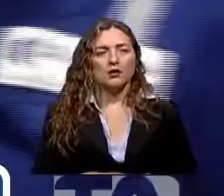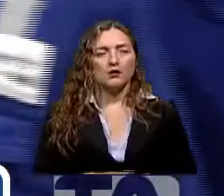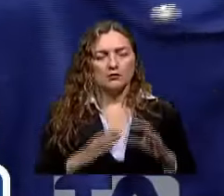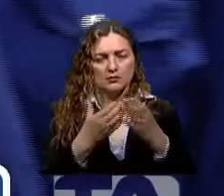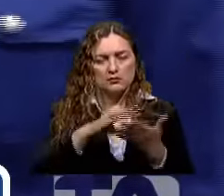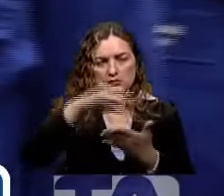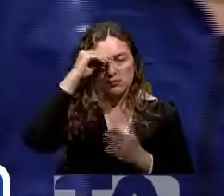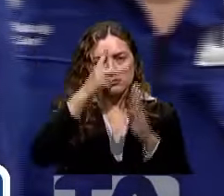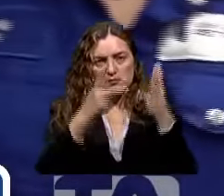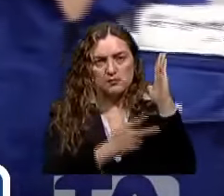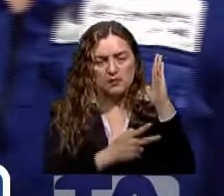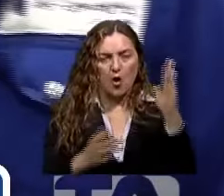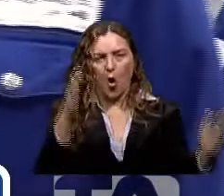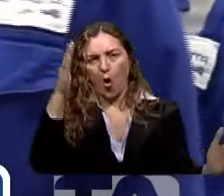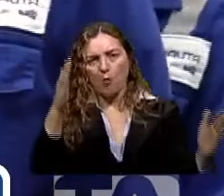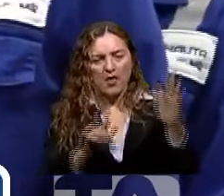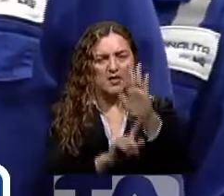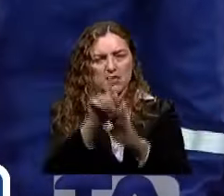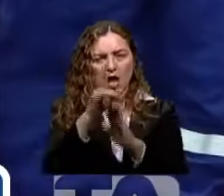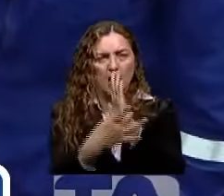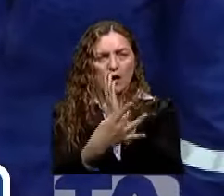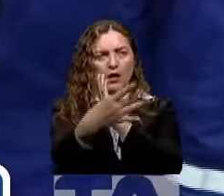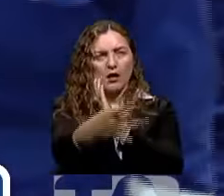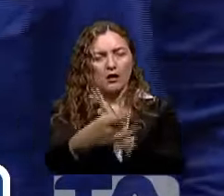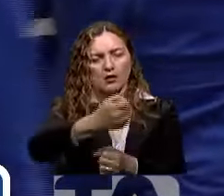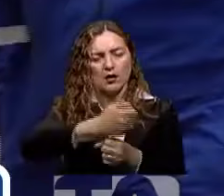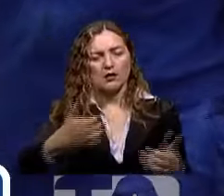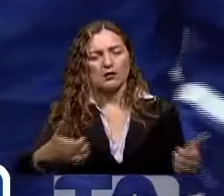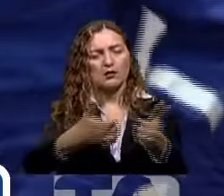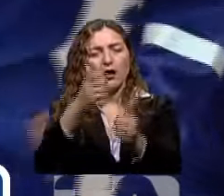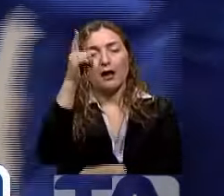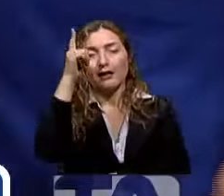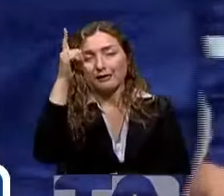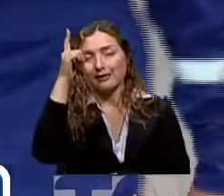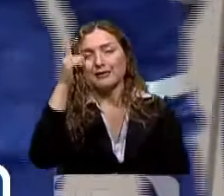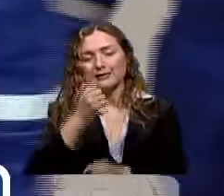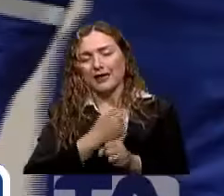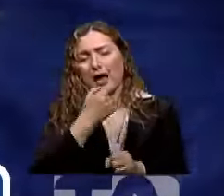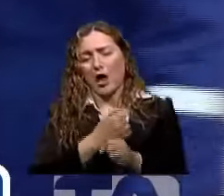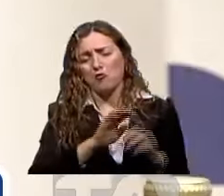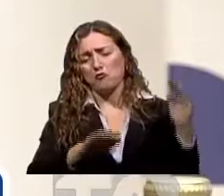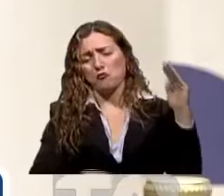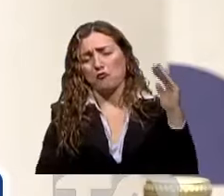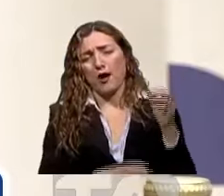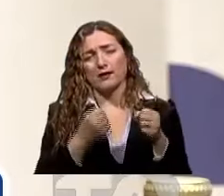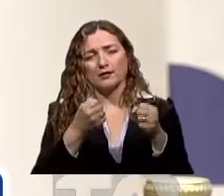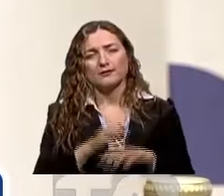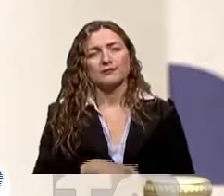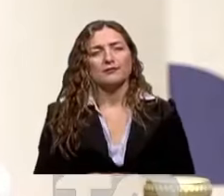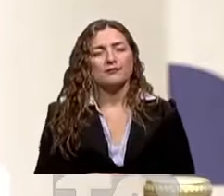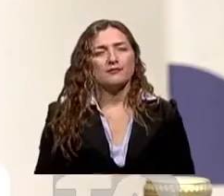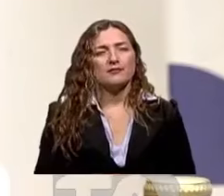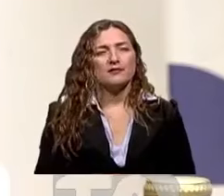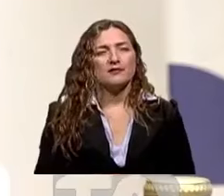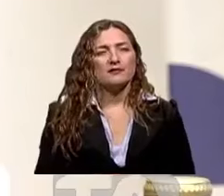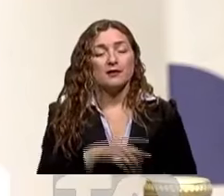sobre programación, robótica, desarrollo de habilidades como trabajo en equipo y liderazgo, con jornadas intensivas. Se ve quienes